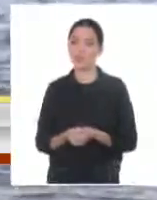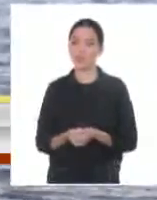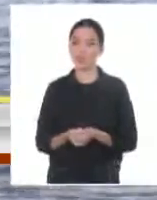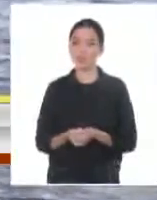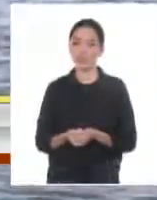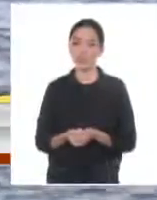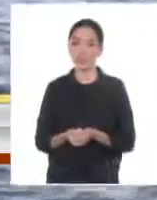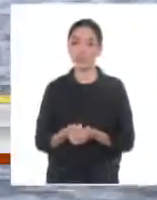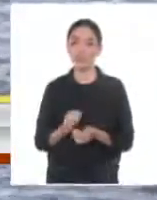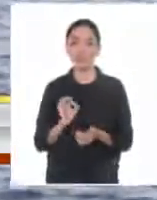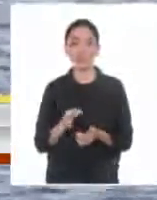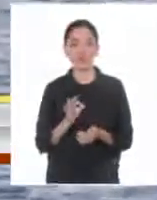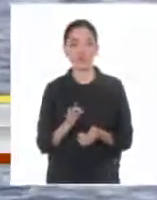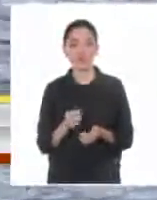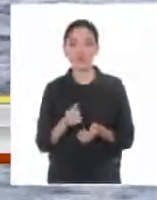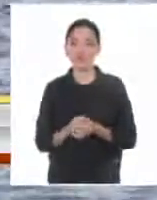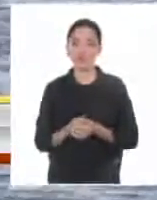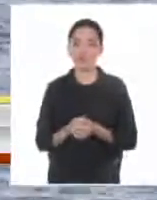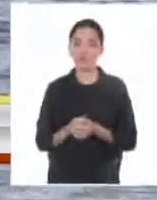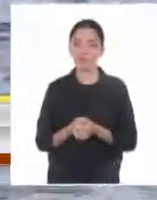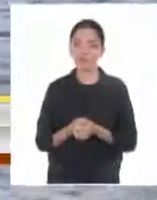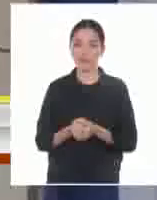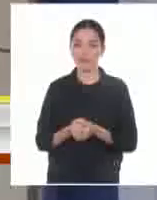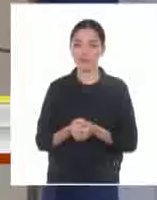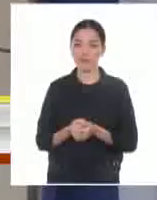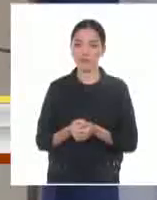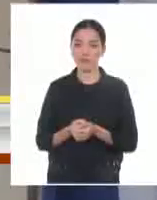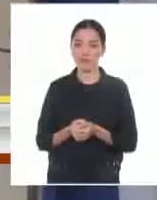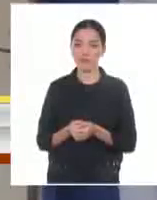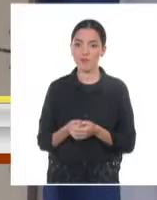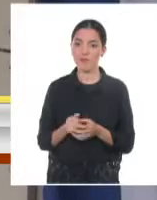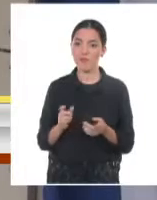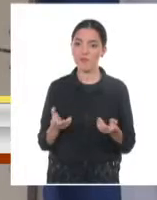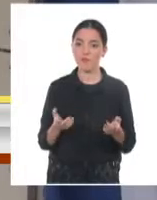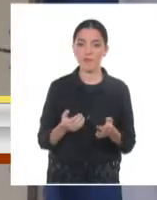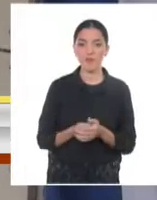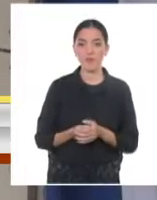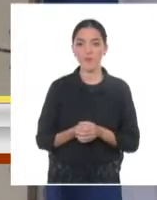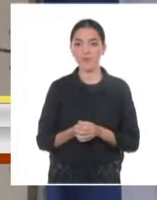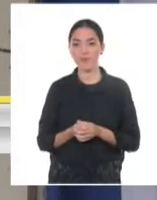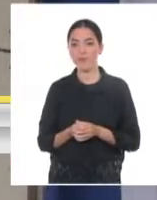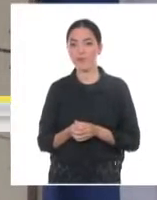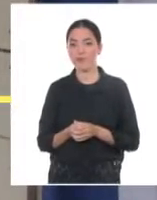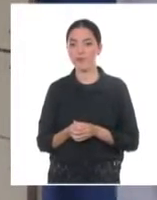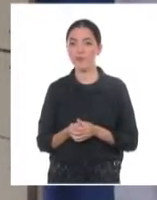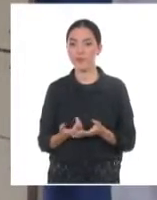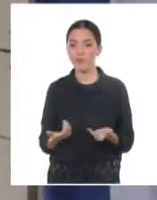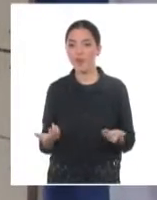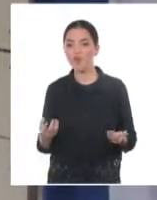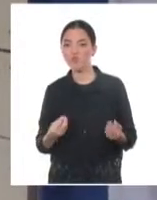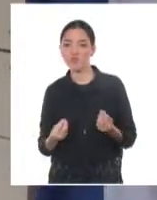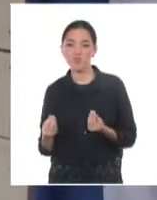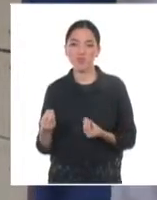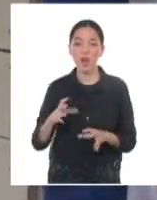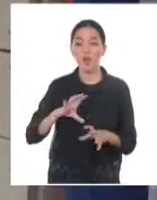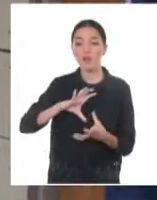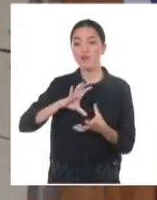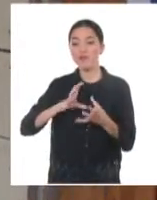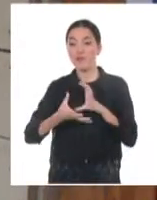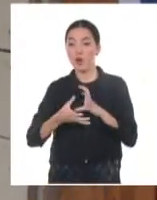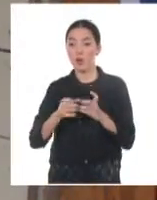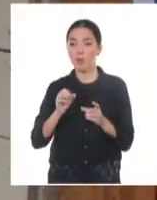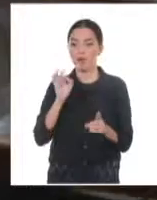nosotros perfecto, para la Unión de Escritores y Artistas de Cuba, para de alguna manera comenzar el